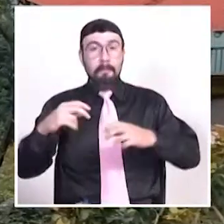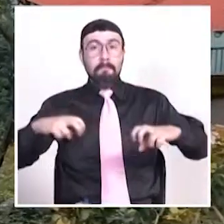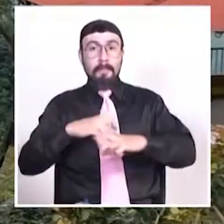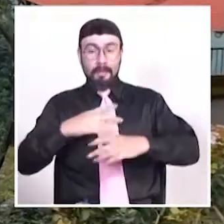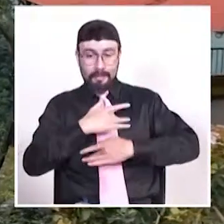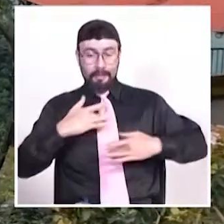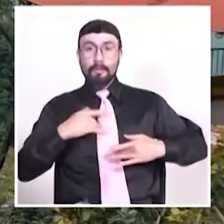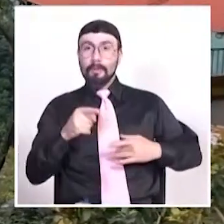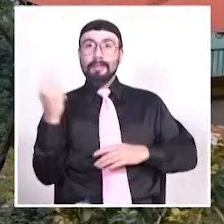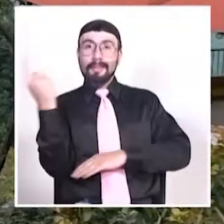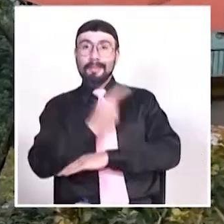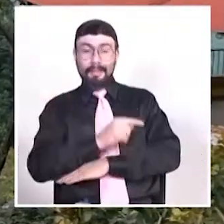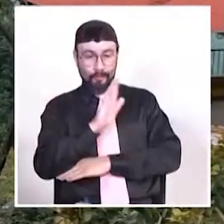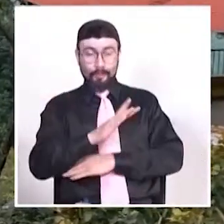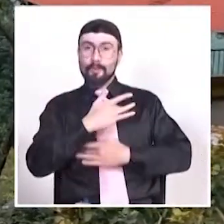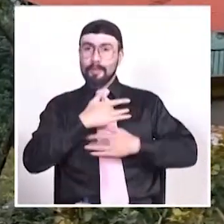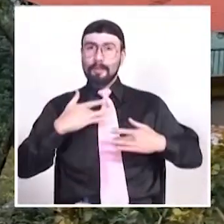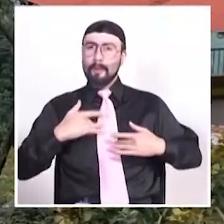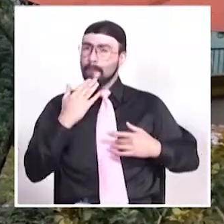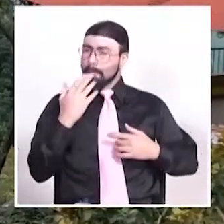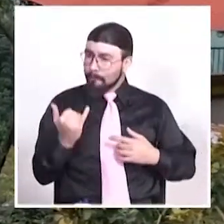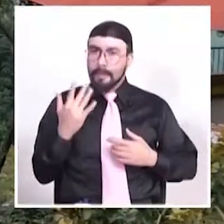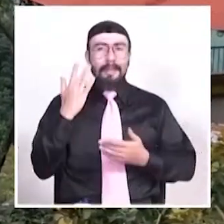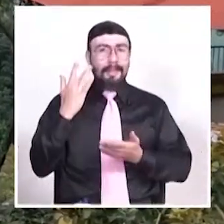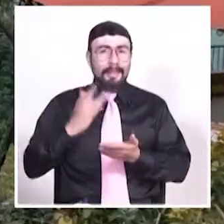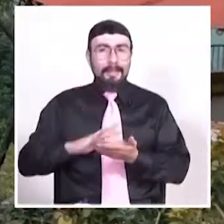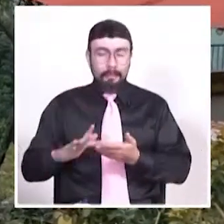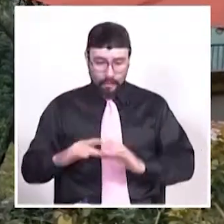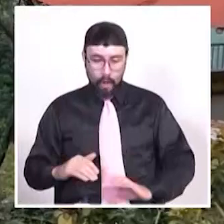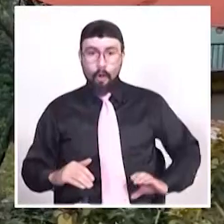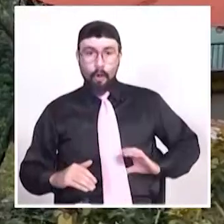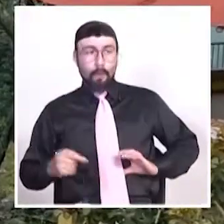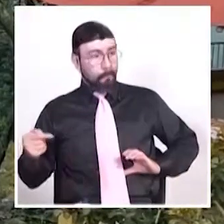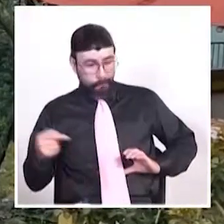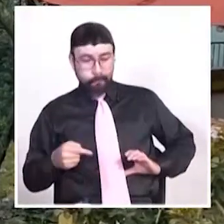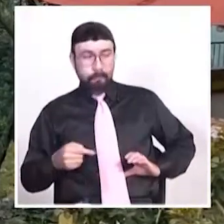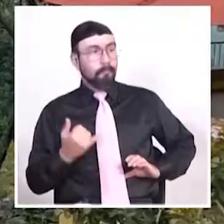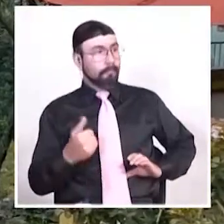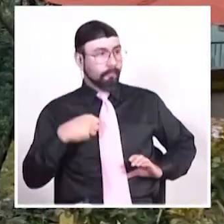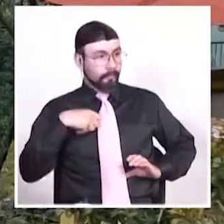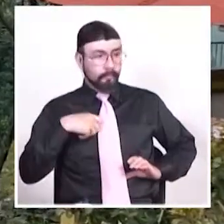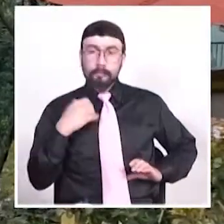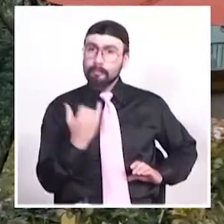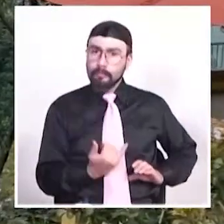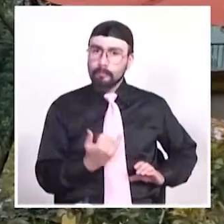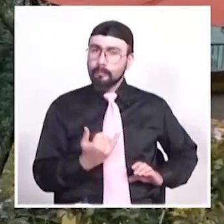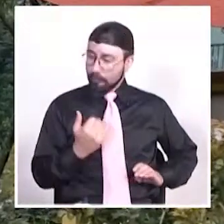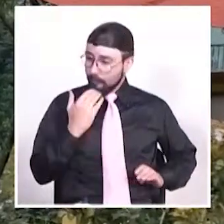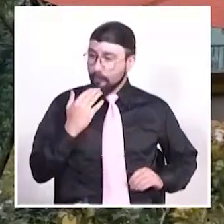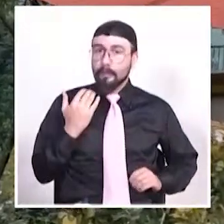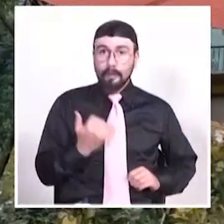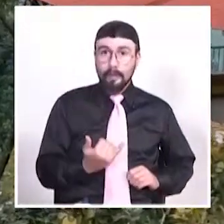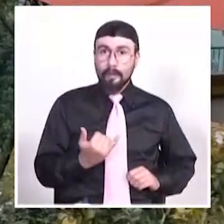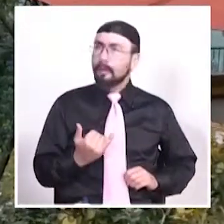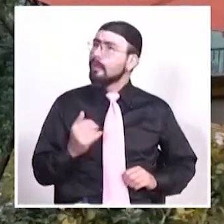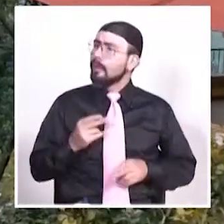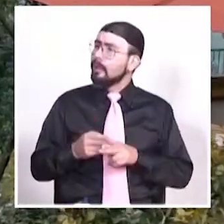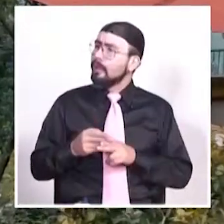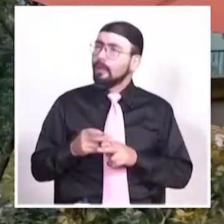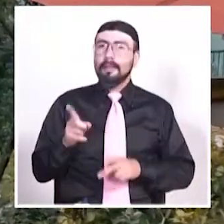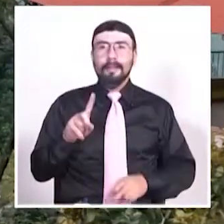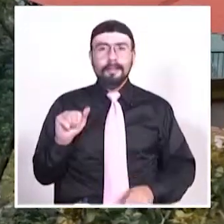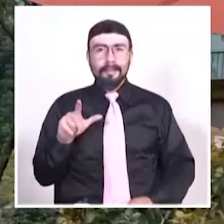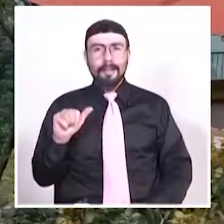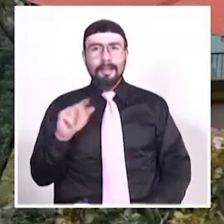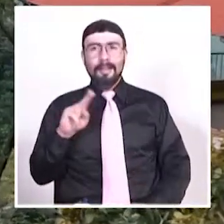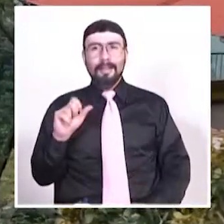para tu Salud y en la limpieza de colon. Él es Sigifredo Salazar Martínez.